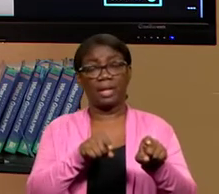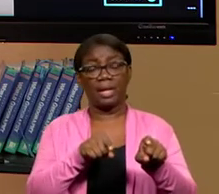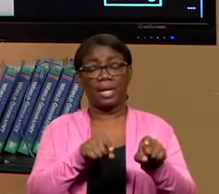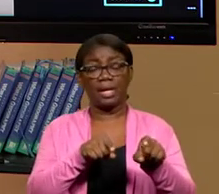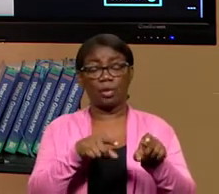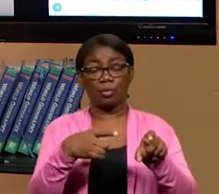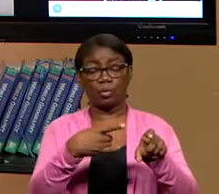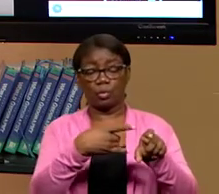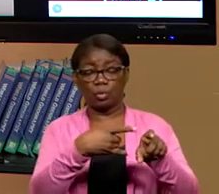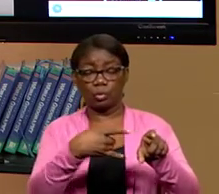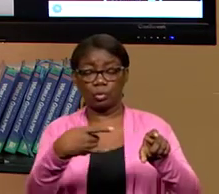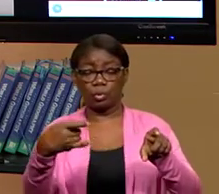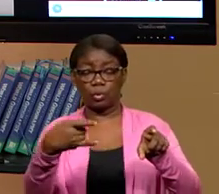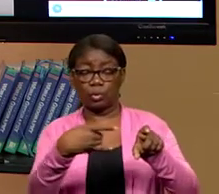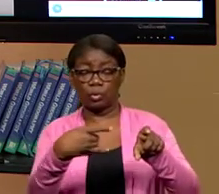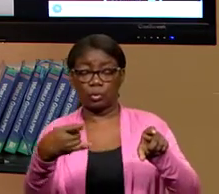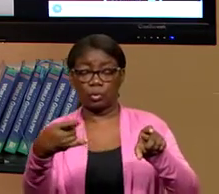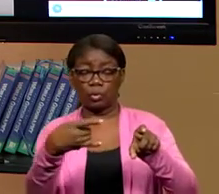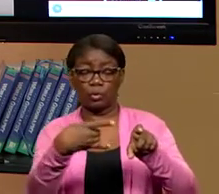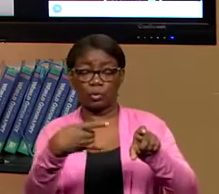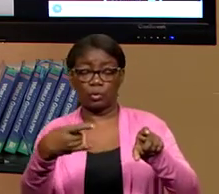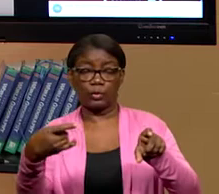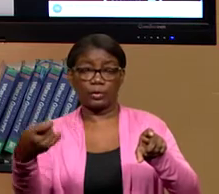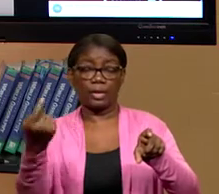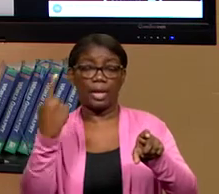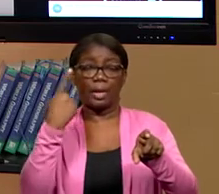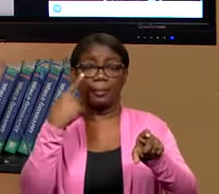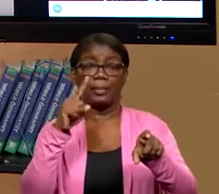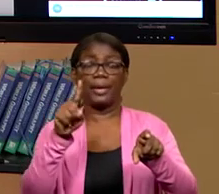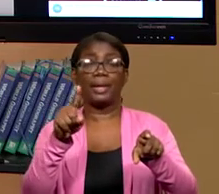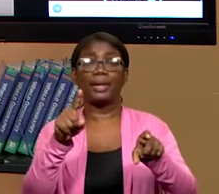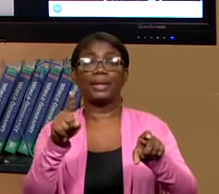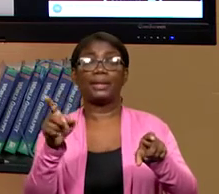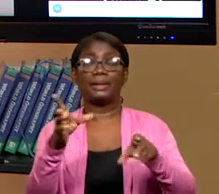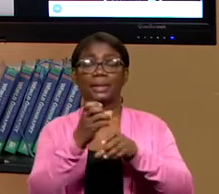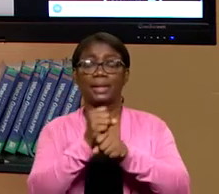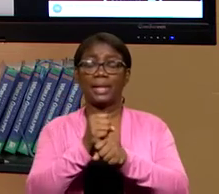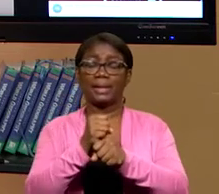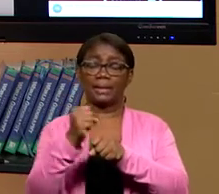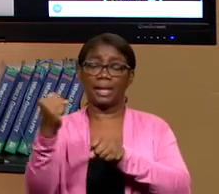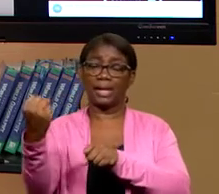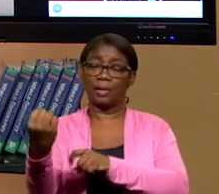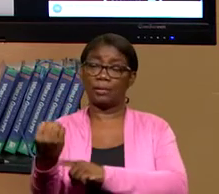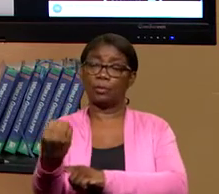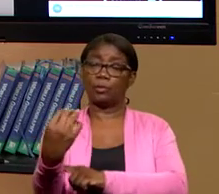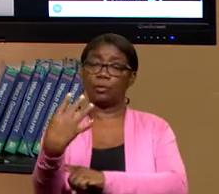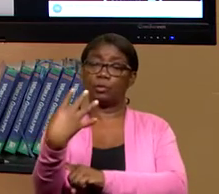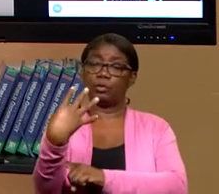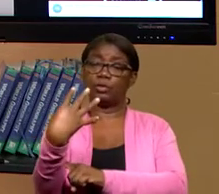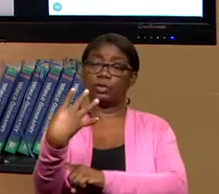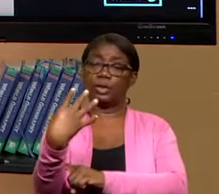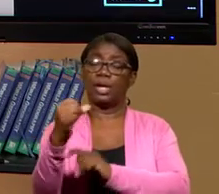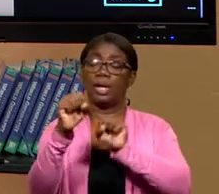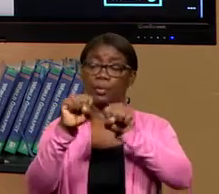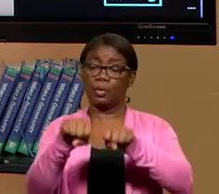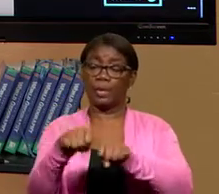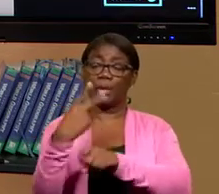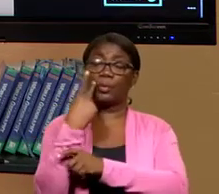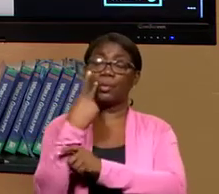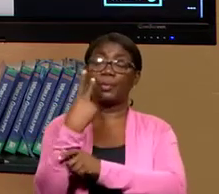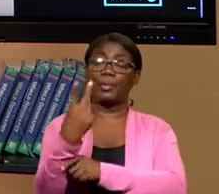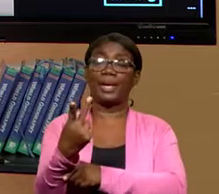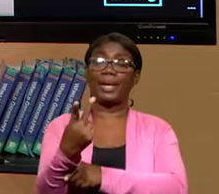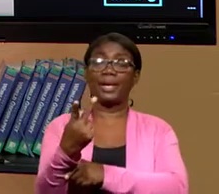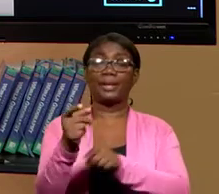generar, ¿verdad?, esa tensión para que se dé esa iluminación y normalmente podamos nosotros observar